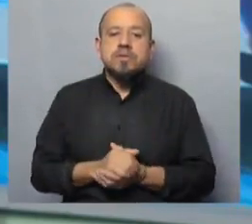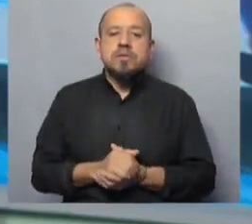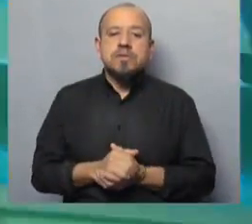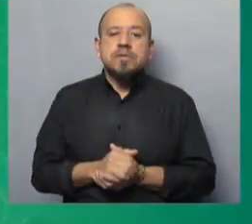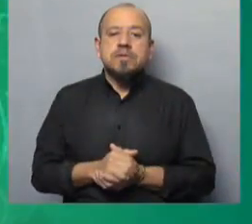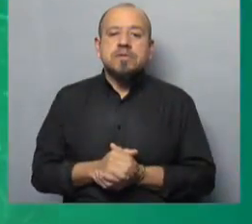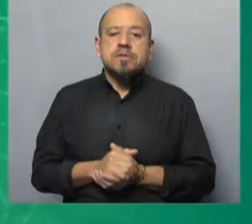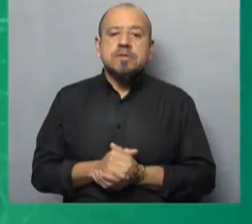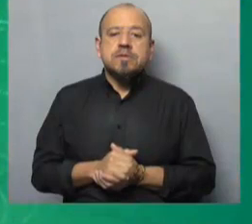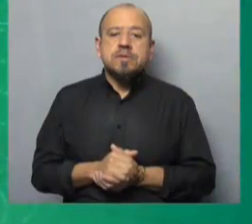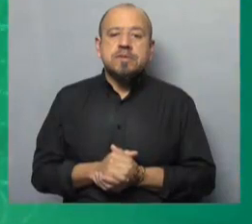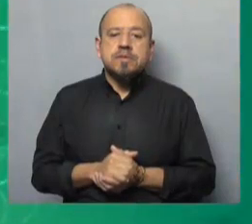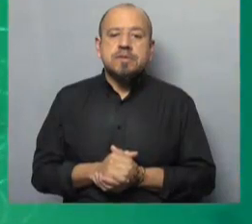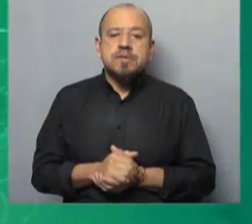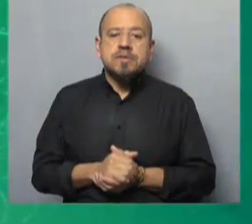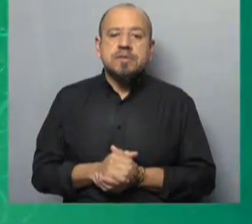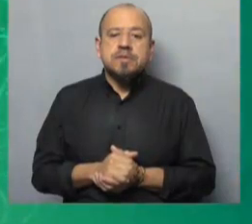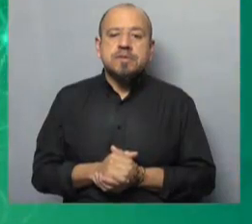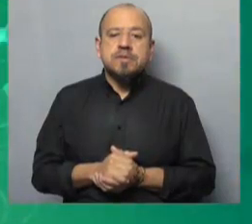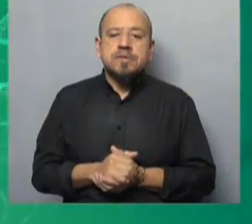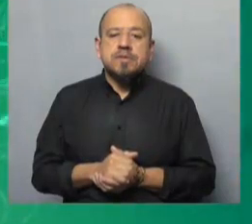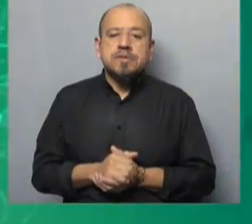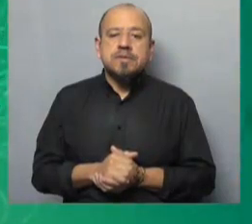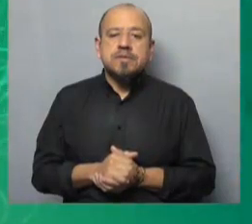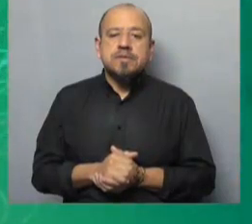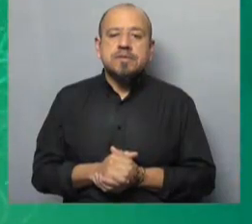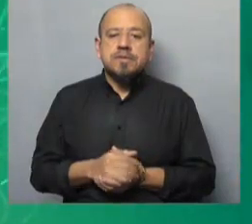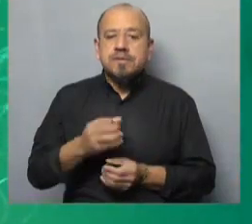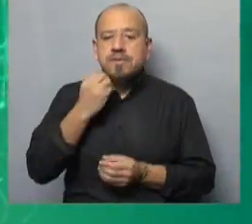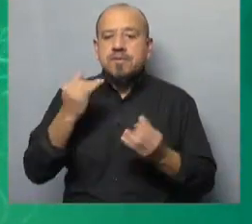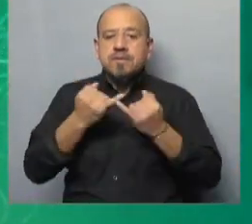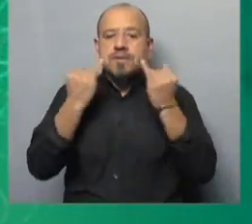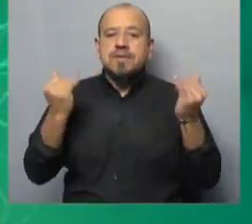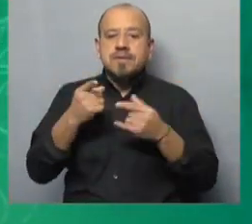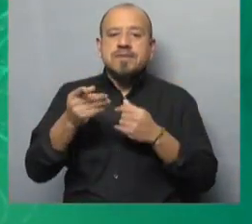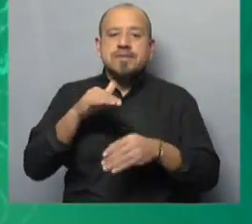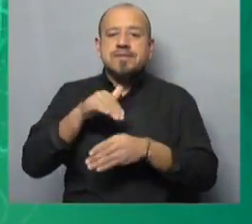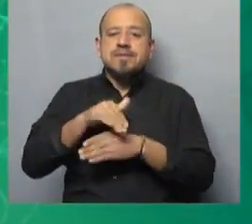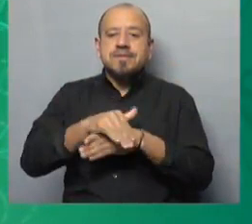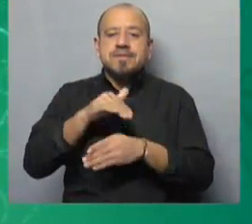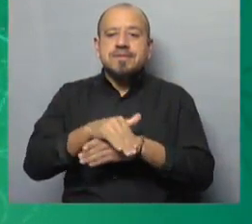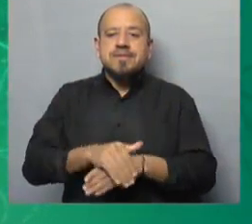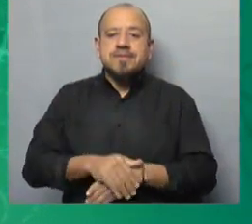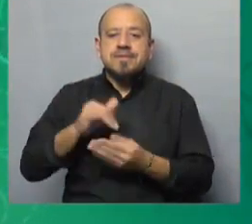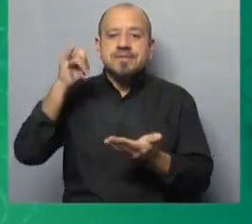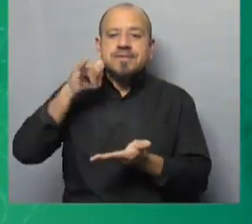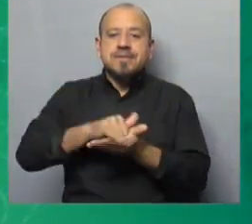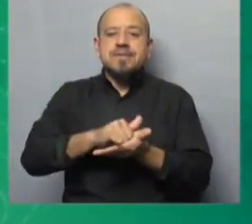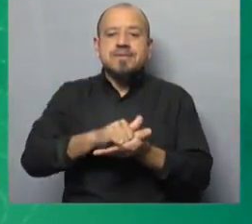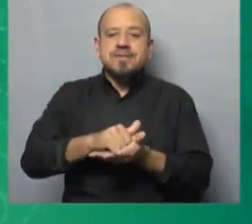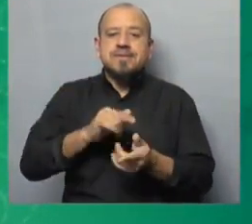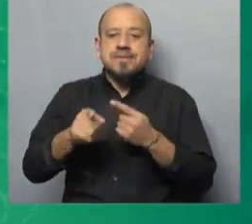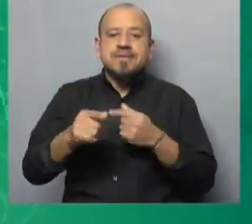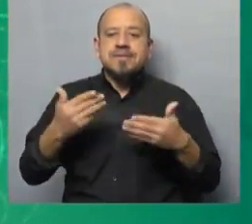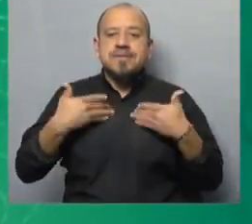buenos dias por donde están estamos unos días por ahí estamos viendo aeropuertos pero el vuelo y bueno